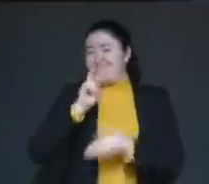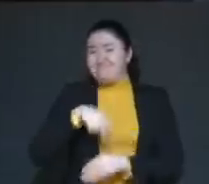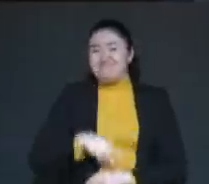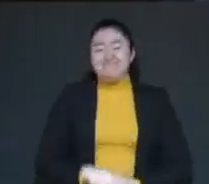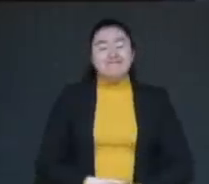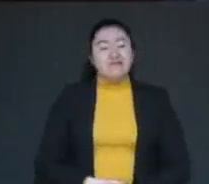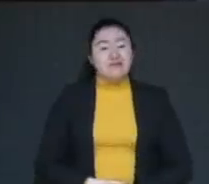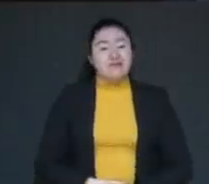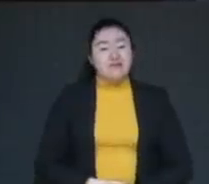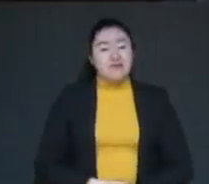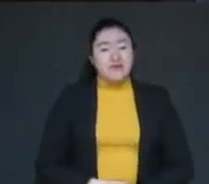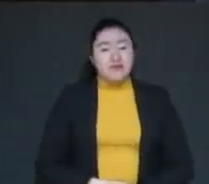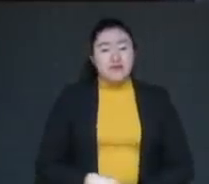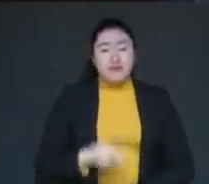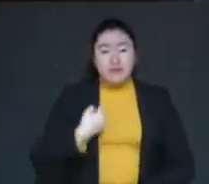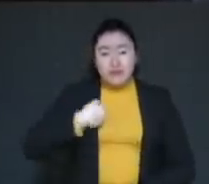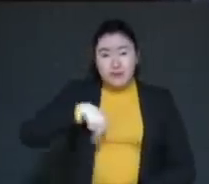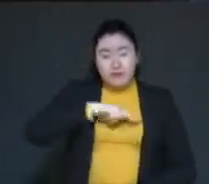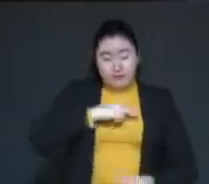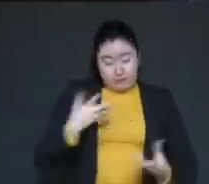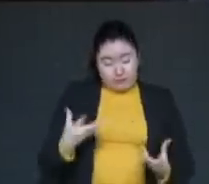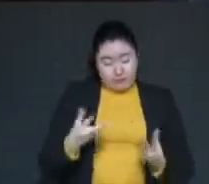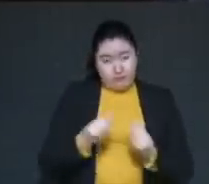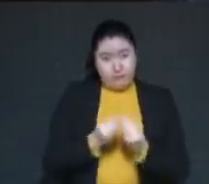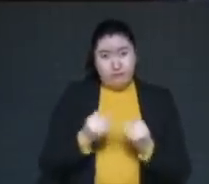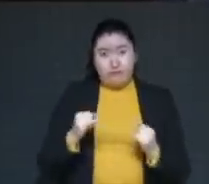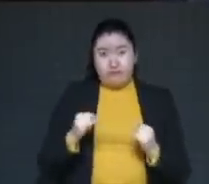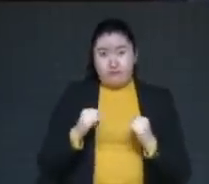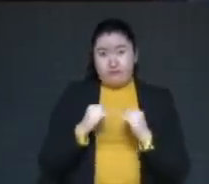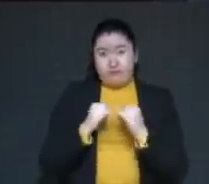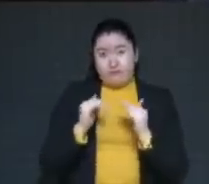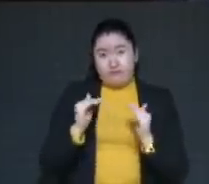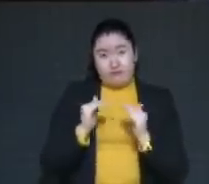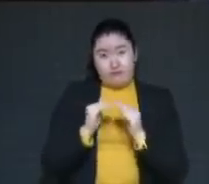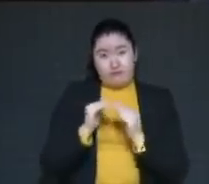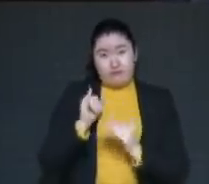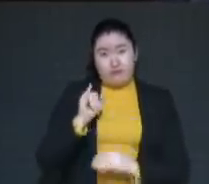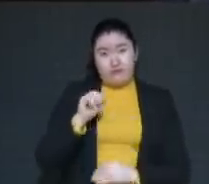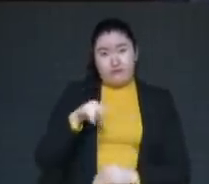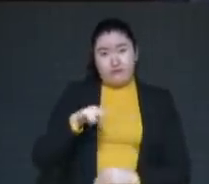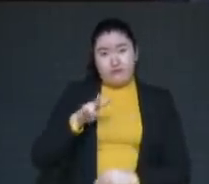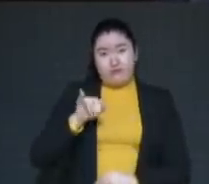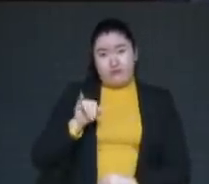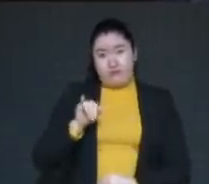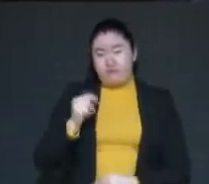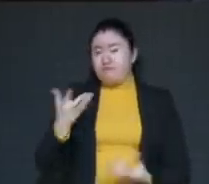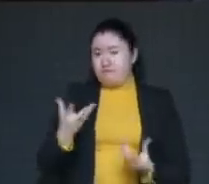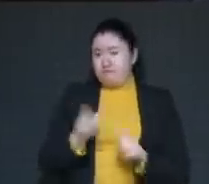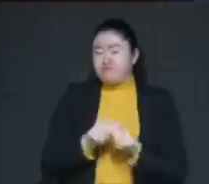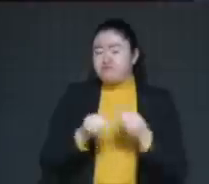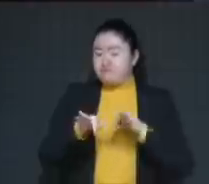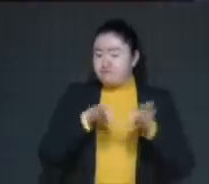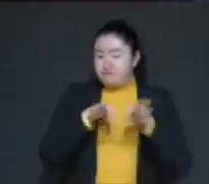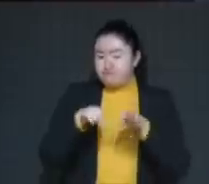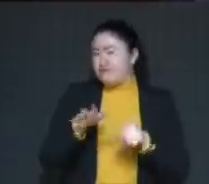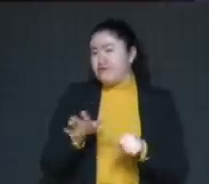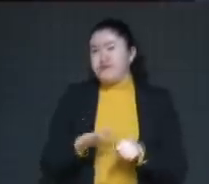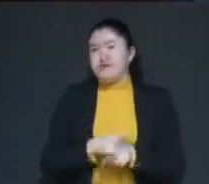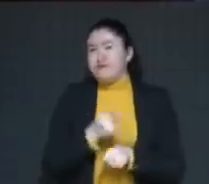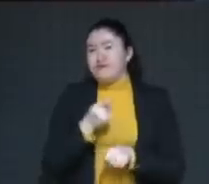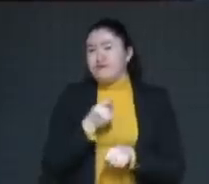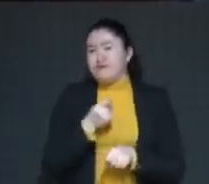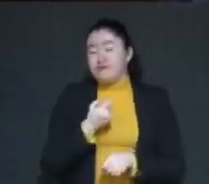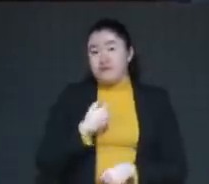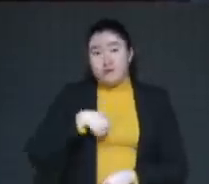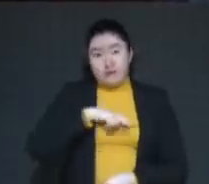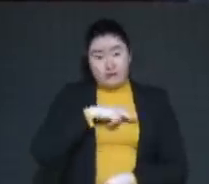Estamos trabajando con el Instituto de Vivienda para que podamos alcanzar